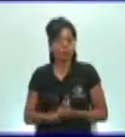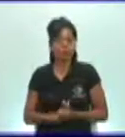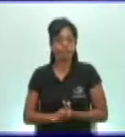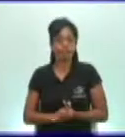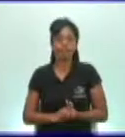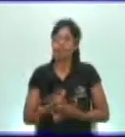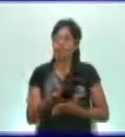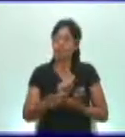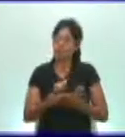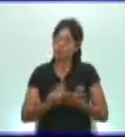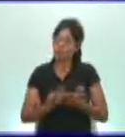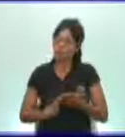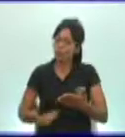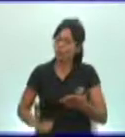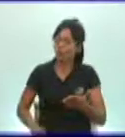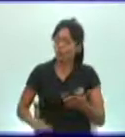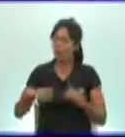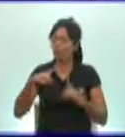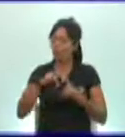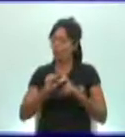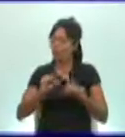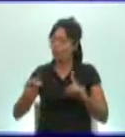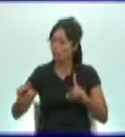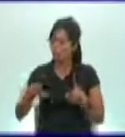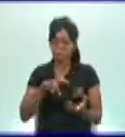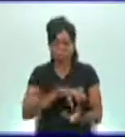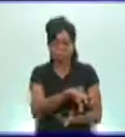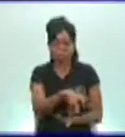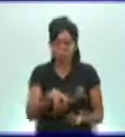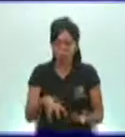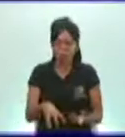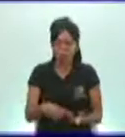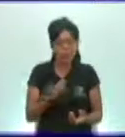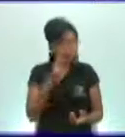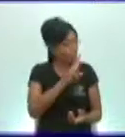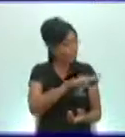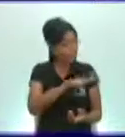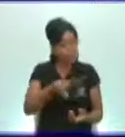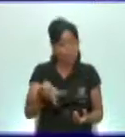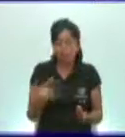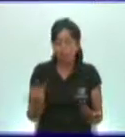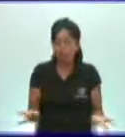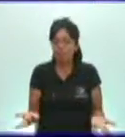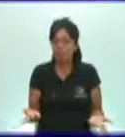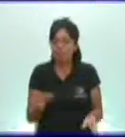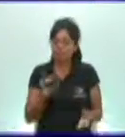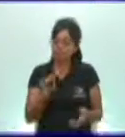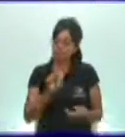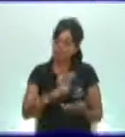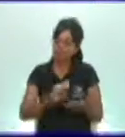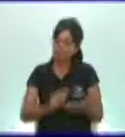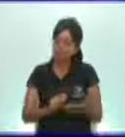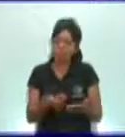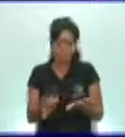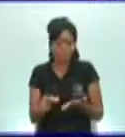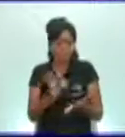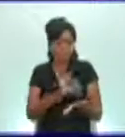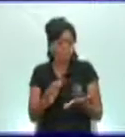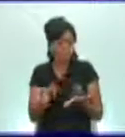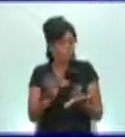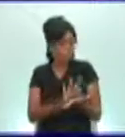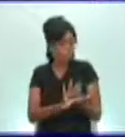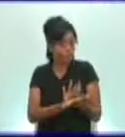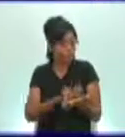el tema o el lugar donde lo pueden encontrar y solamente van a copiar las páginas, el temario, es decir,